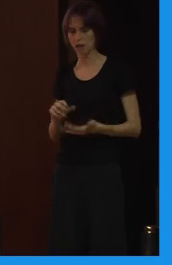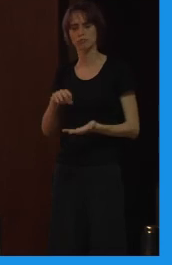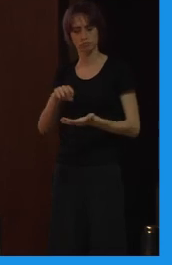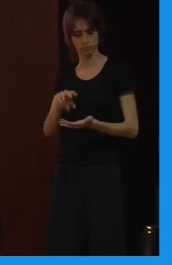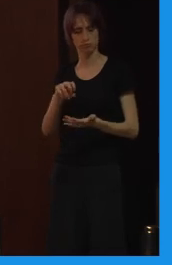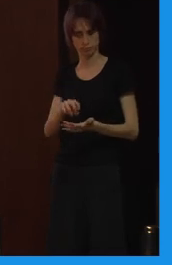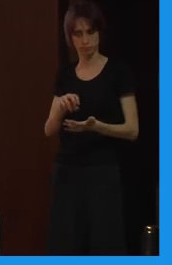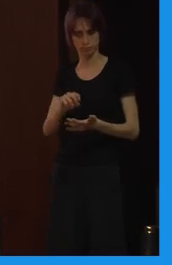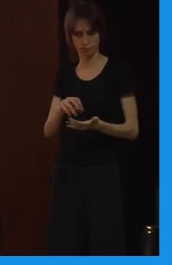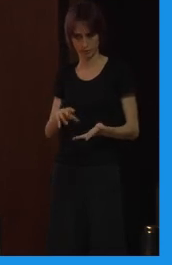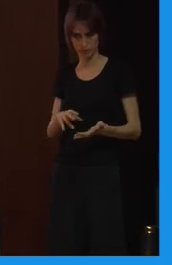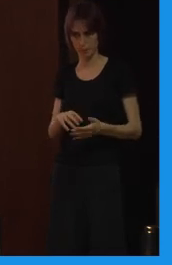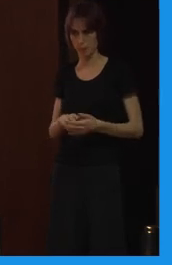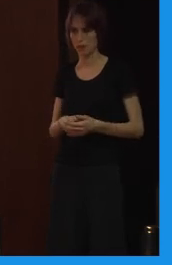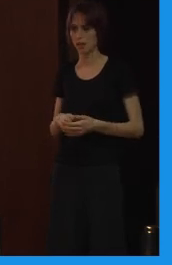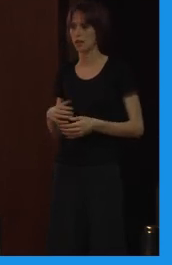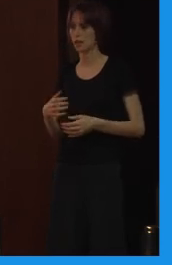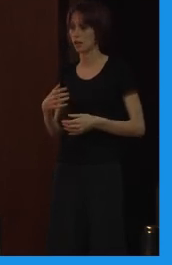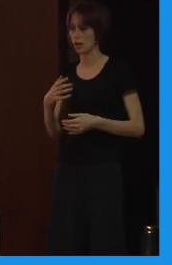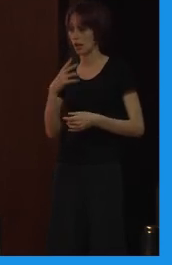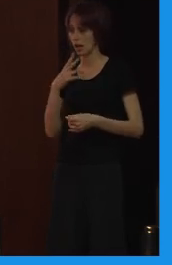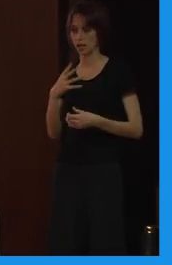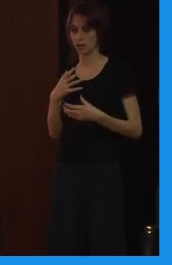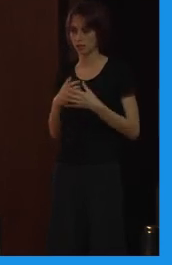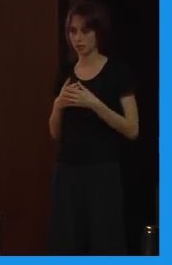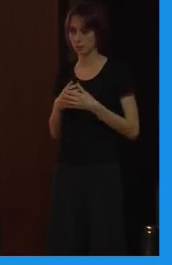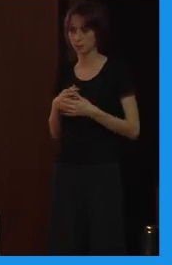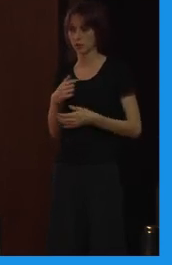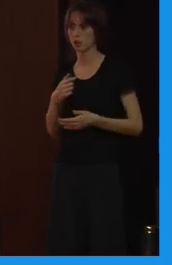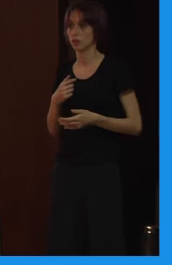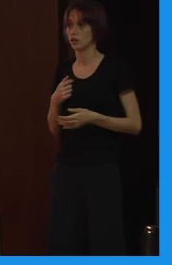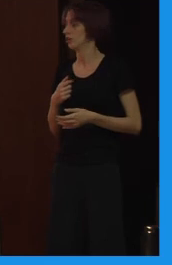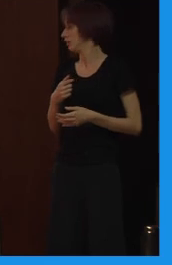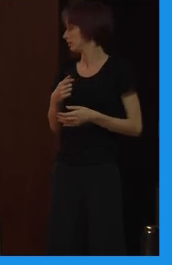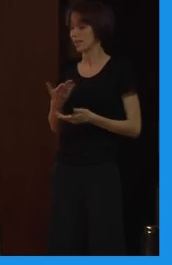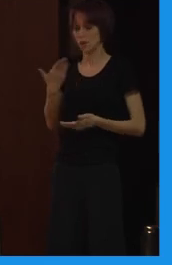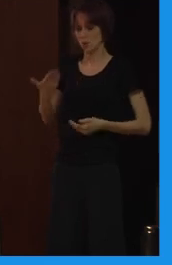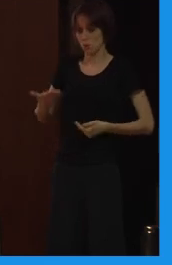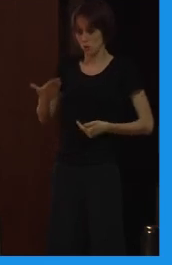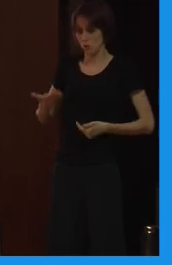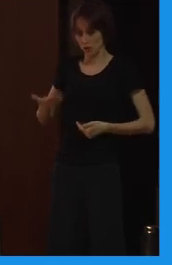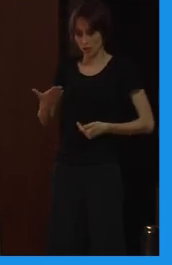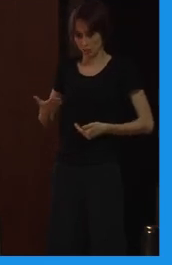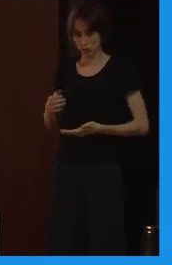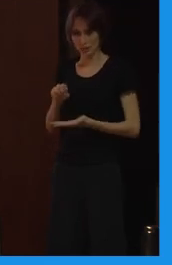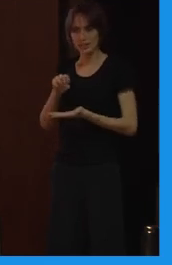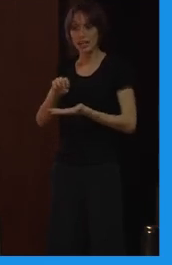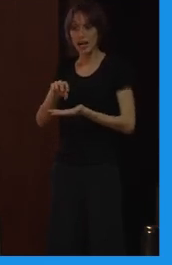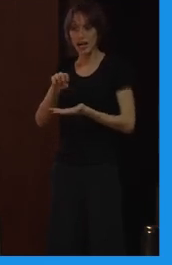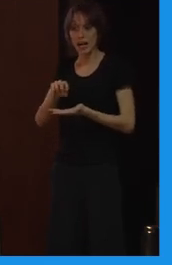eso yo sí que lo veo mucho y dicen, no, yo camino. ¿A qué ritmo? ¿Y cuál es el ritmo? El que te impide hablar con el